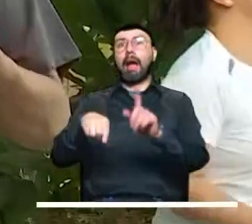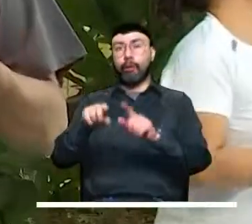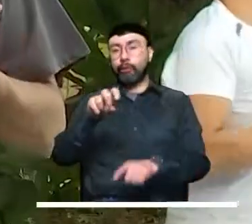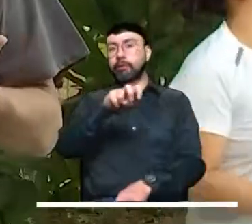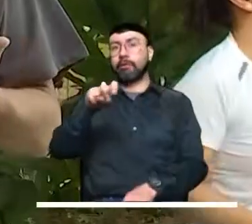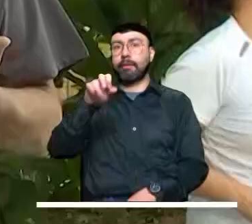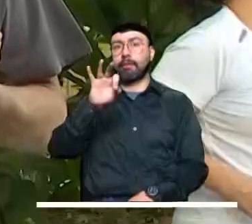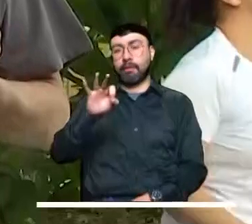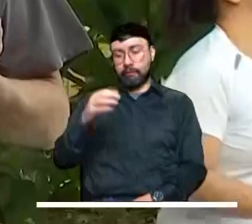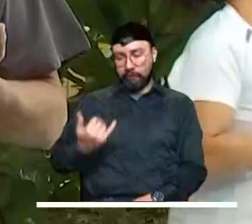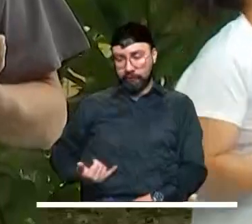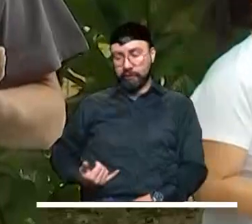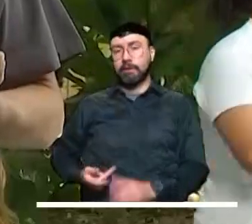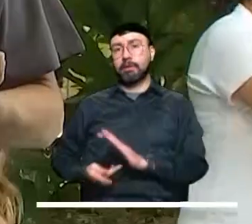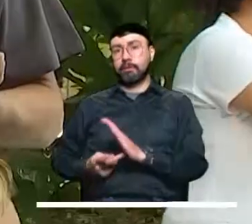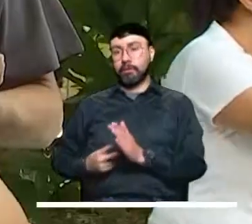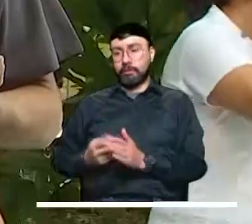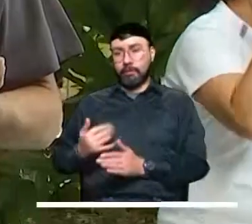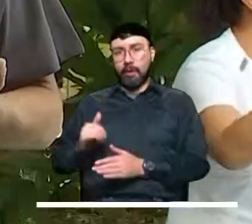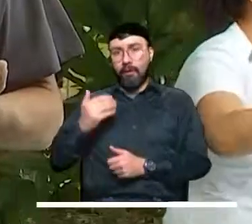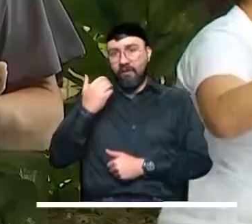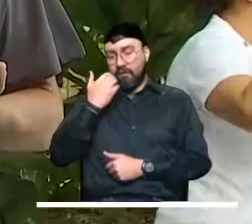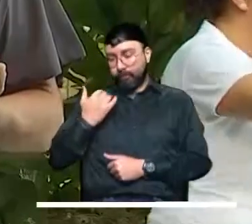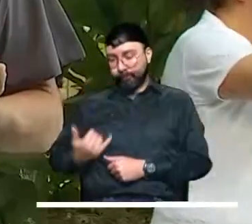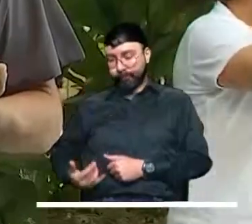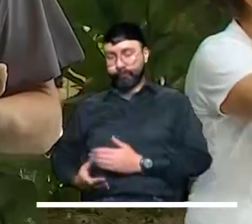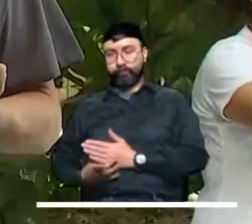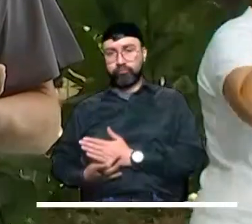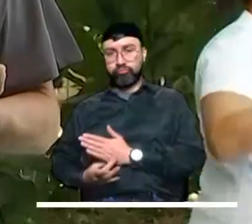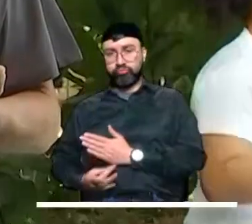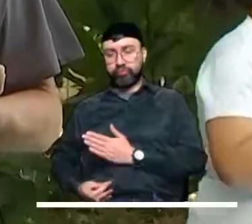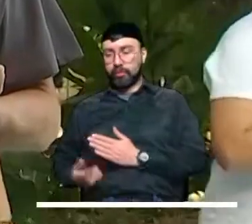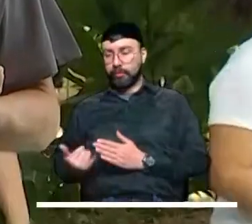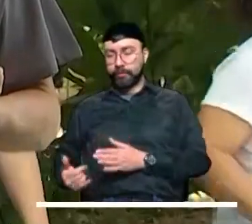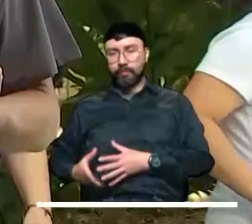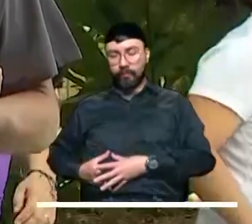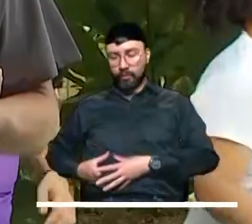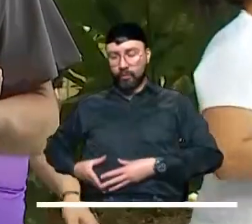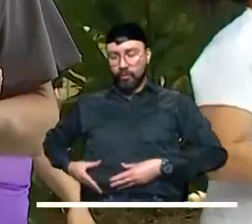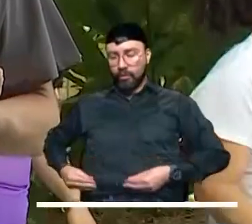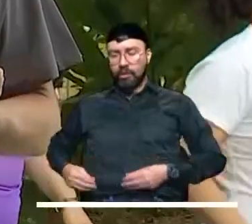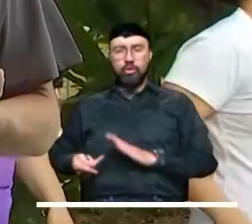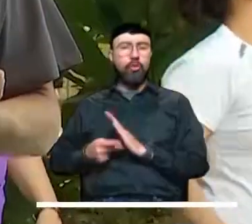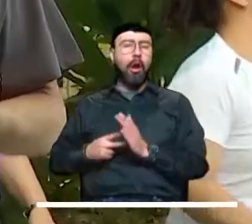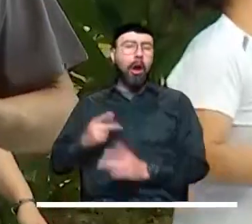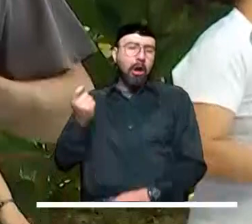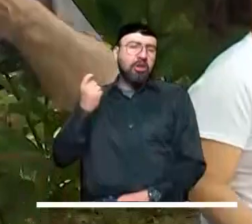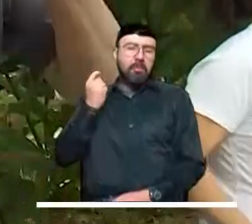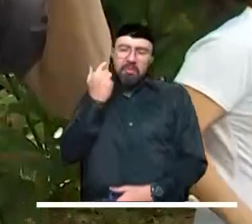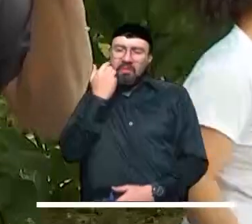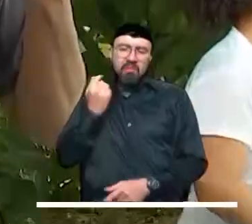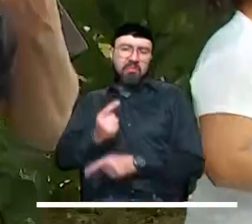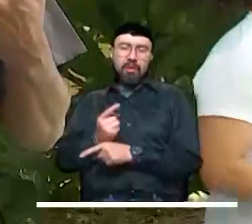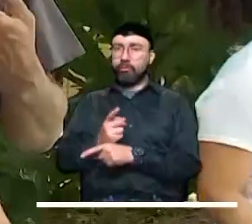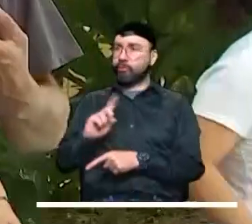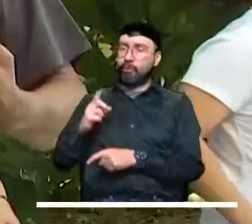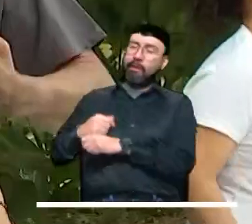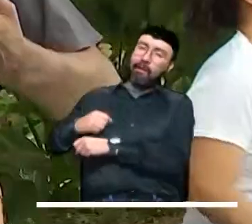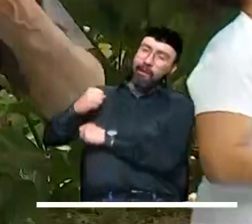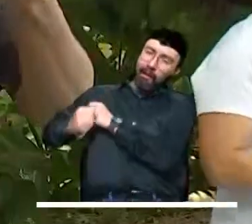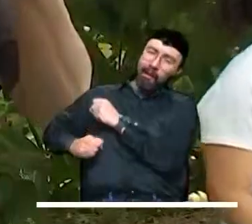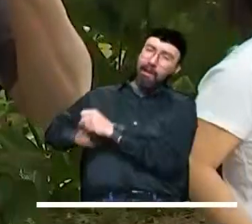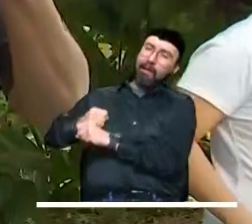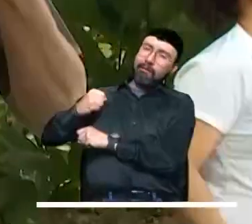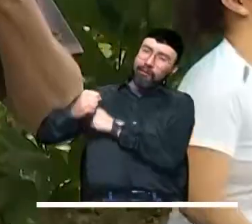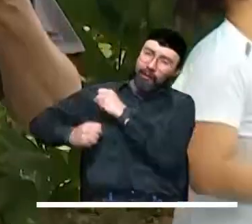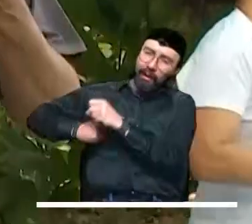ya comprometido y esto realmente, esto no es de un poco tiempo, esto es de unos años